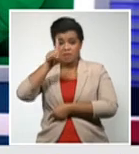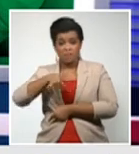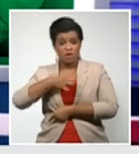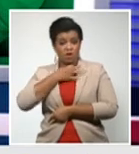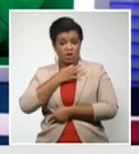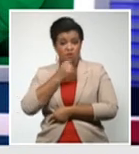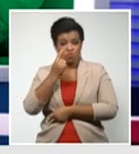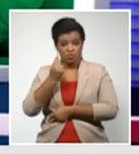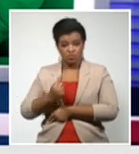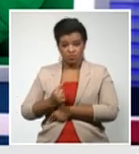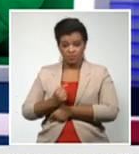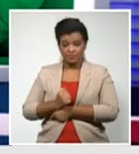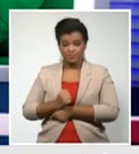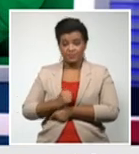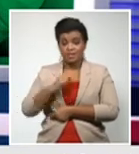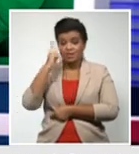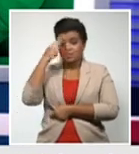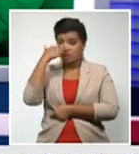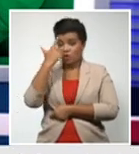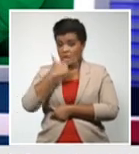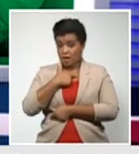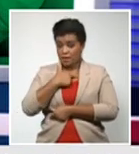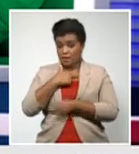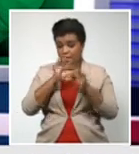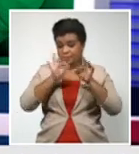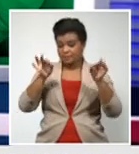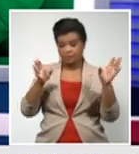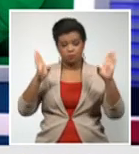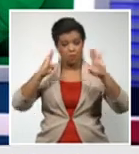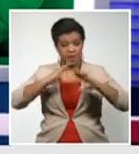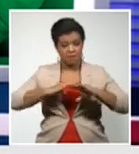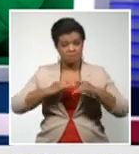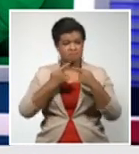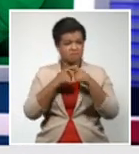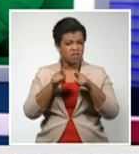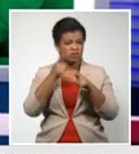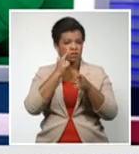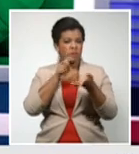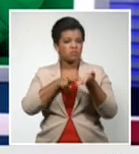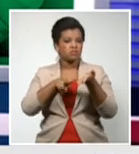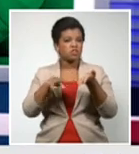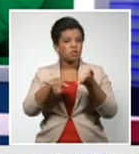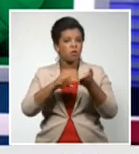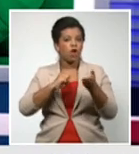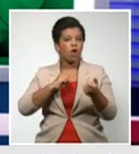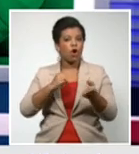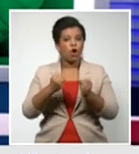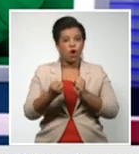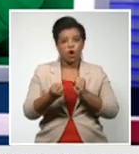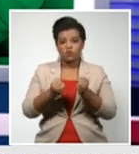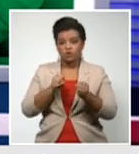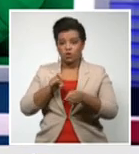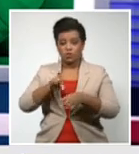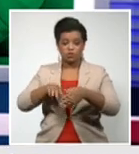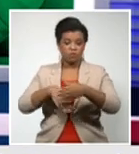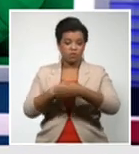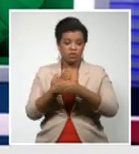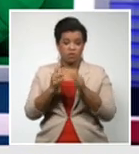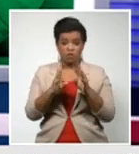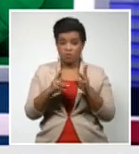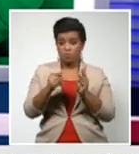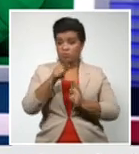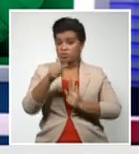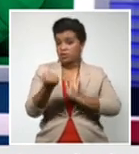la curva aquí, pero es una provincia que ha tenido también un control los últimos días con un número que se ha